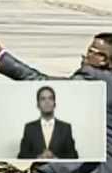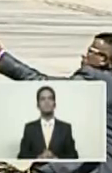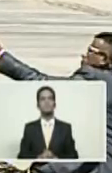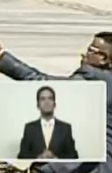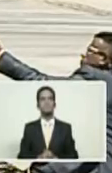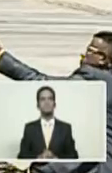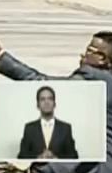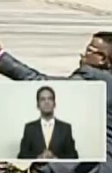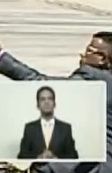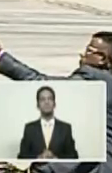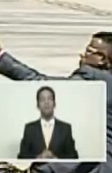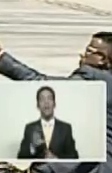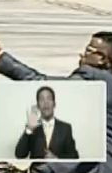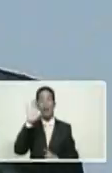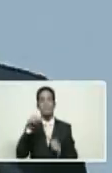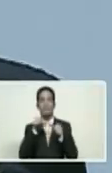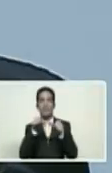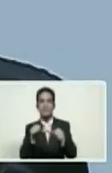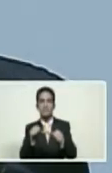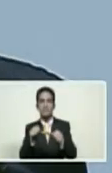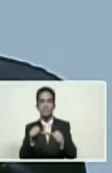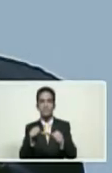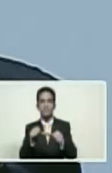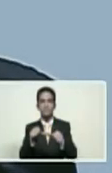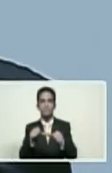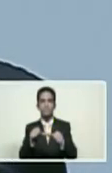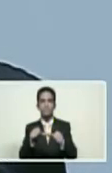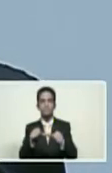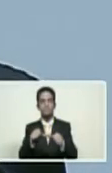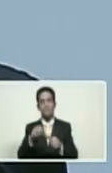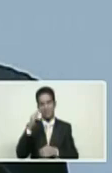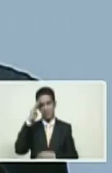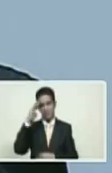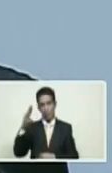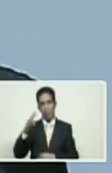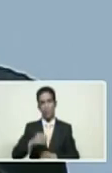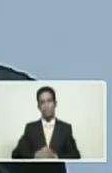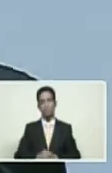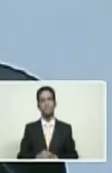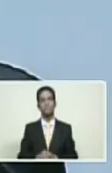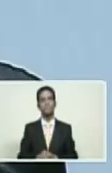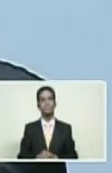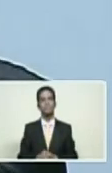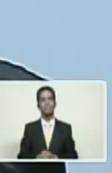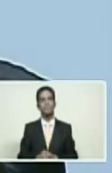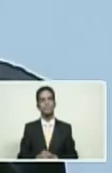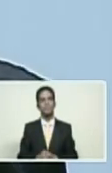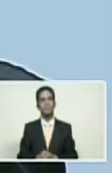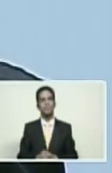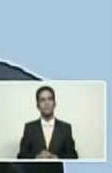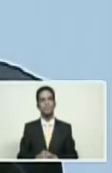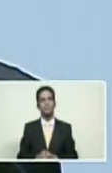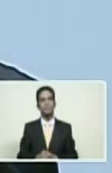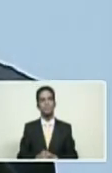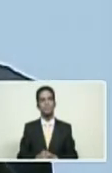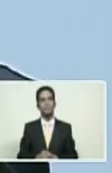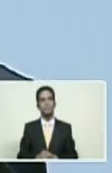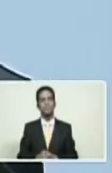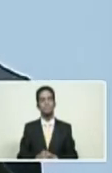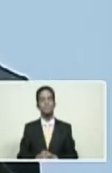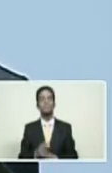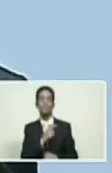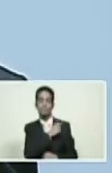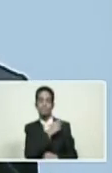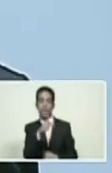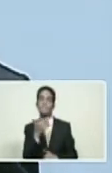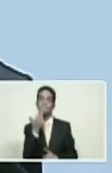La patria sigue. Independencia y patria socialista. Viviremos y venceremos. El sol de Venezuela nace en el Esequibo. Nace en el Esequibo. Mi comandante en jefe,